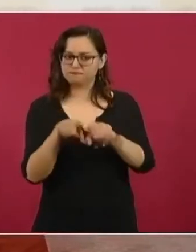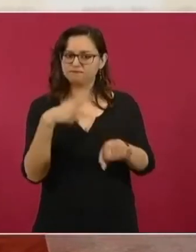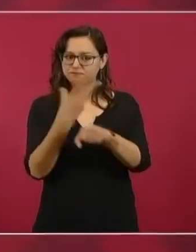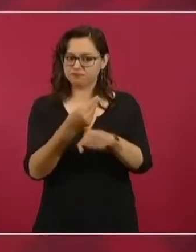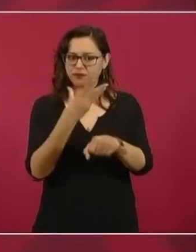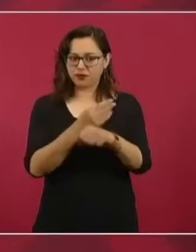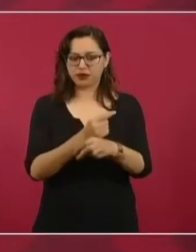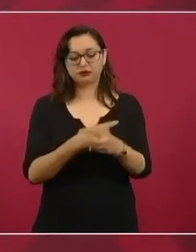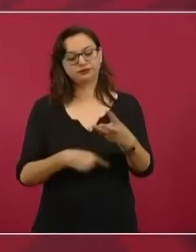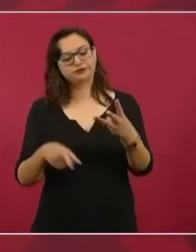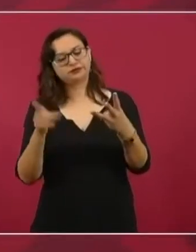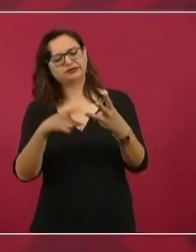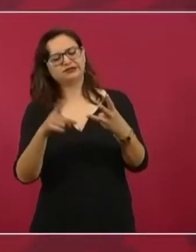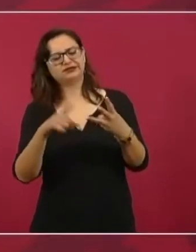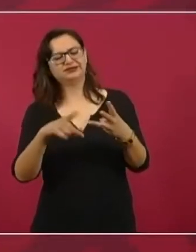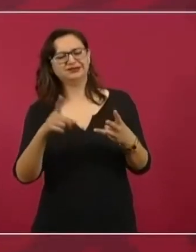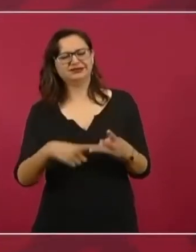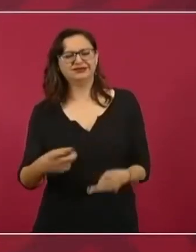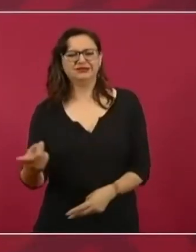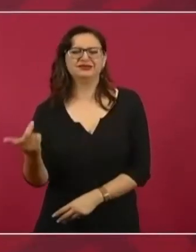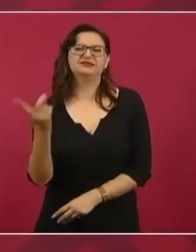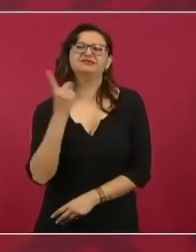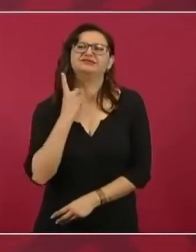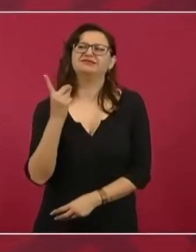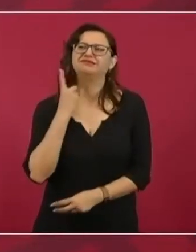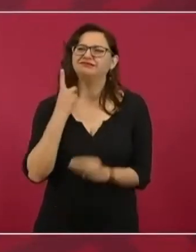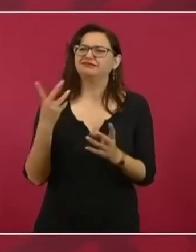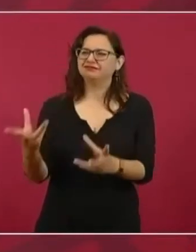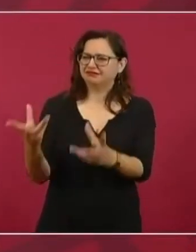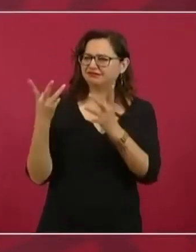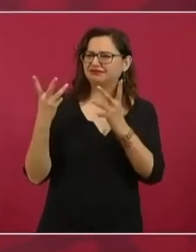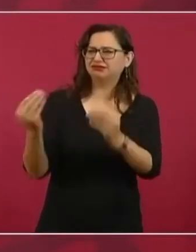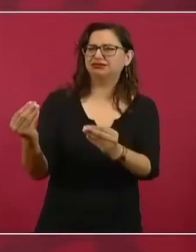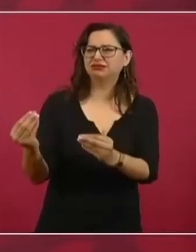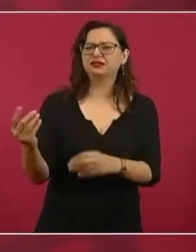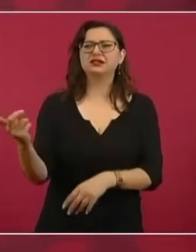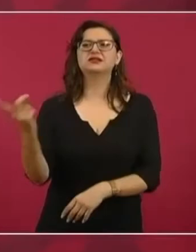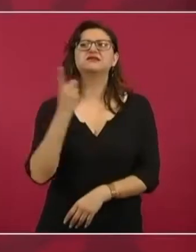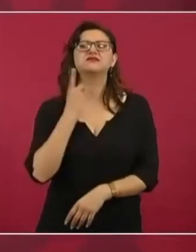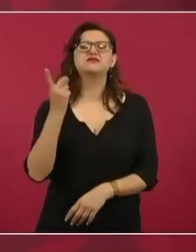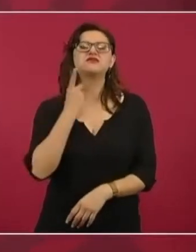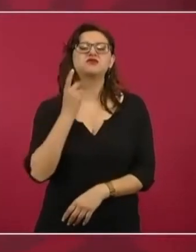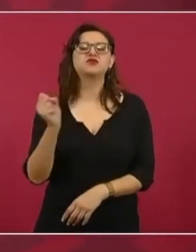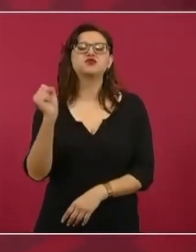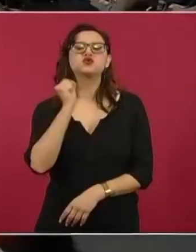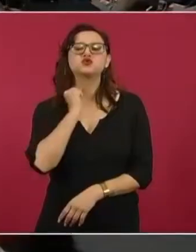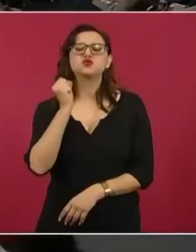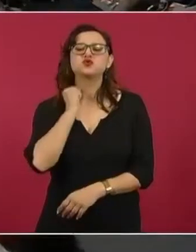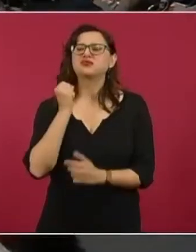tantos diputados o tantos senadores? ¿Se propondría eliminar